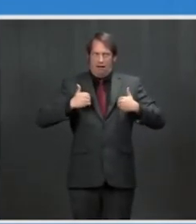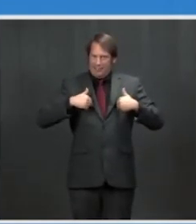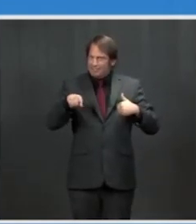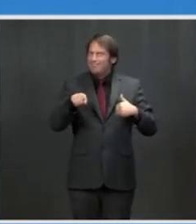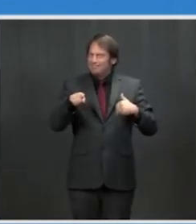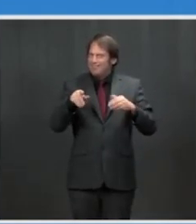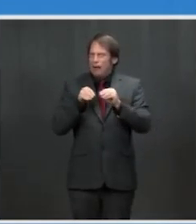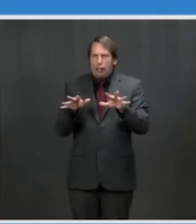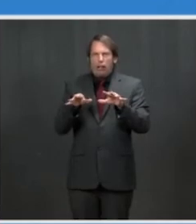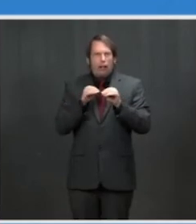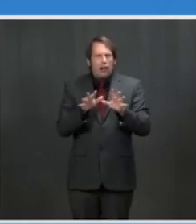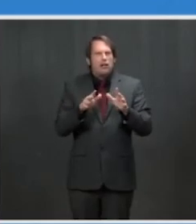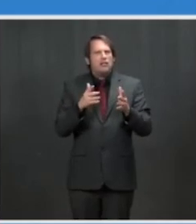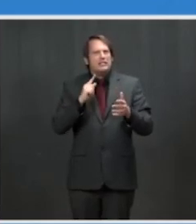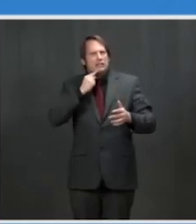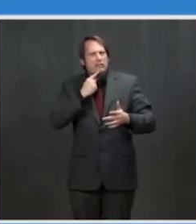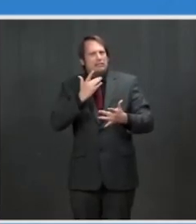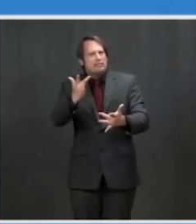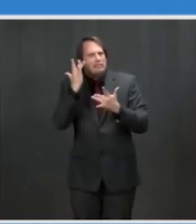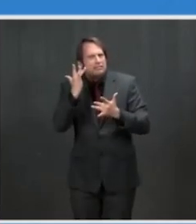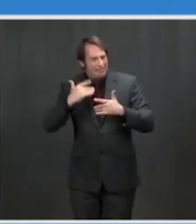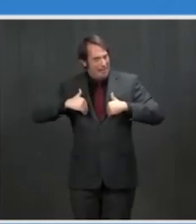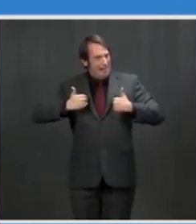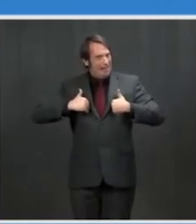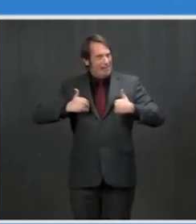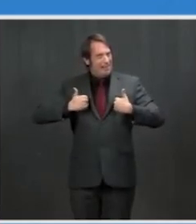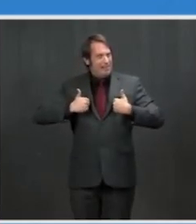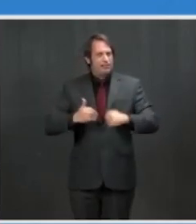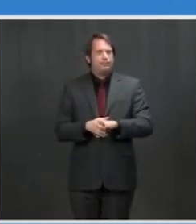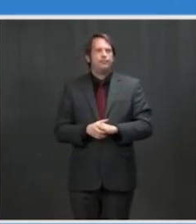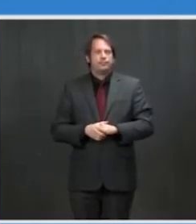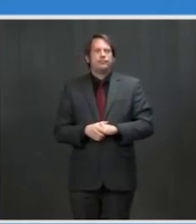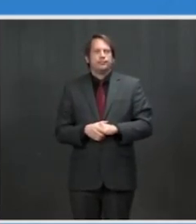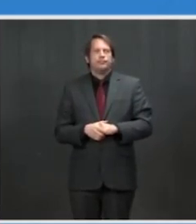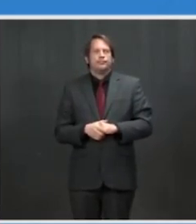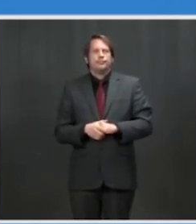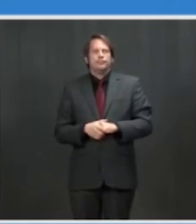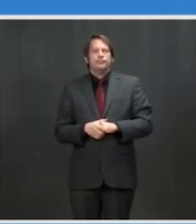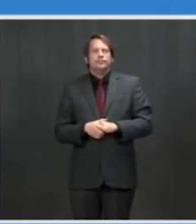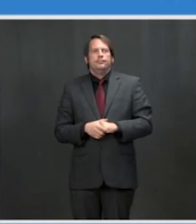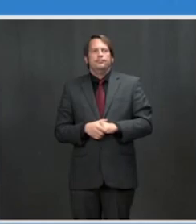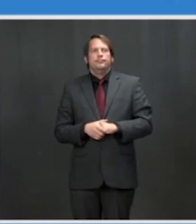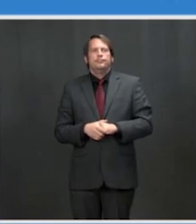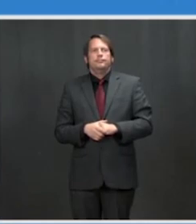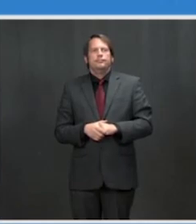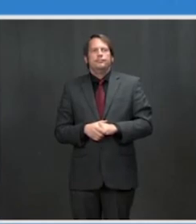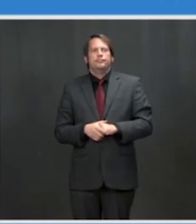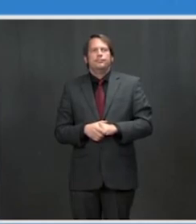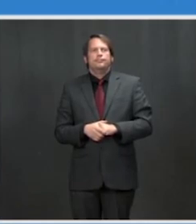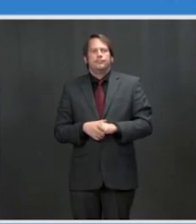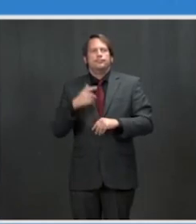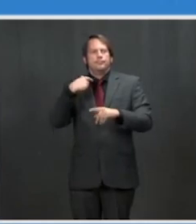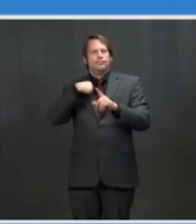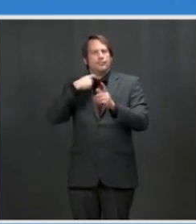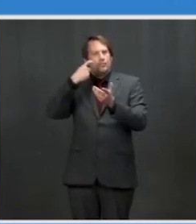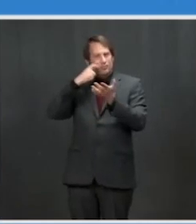esto está sucediendo mientras estamos viendo una prevalencia creciente de variantes de sas kof 2 valensky reafirmo que la